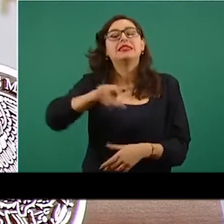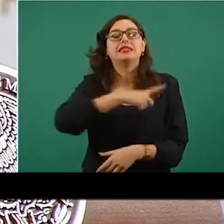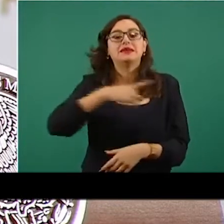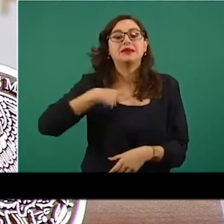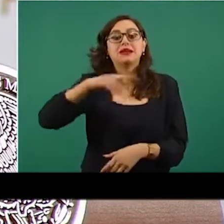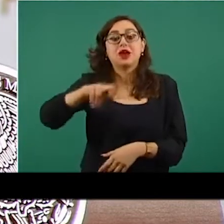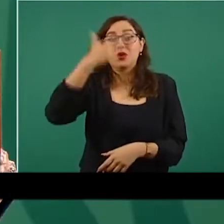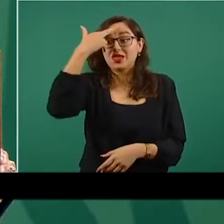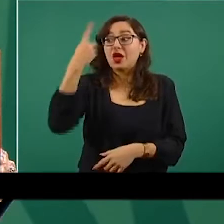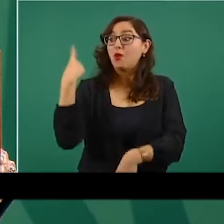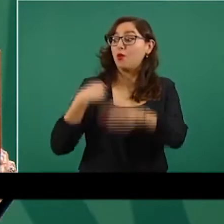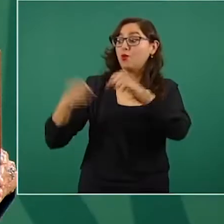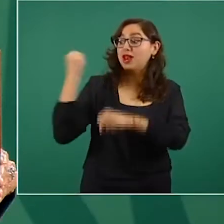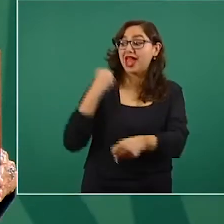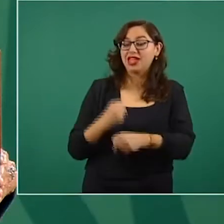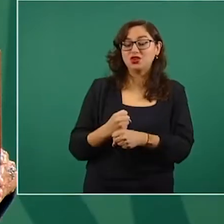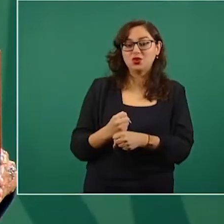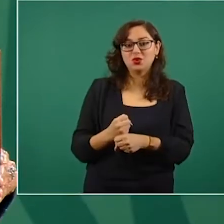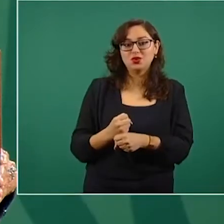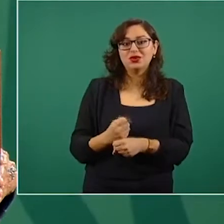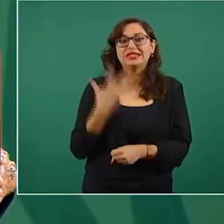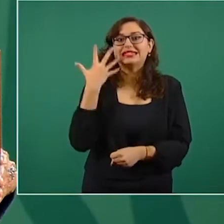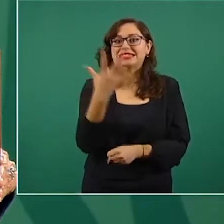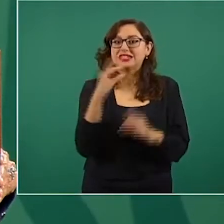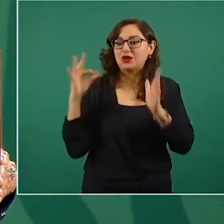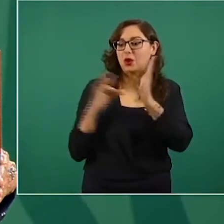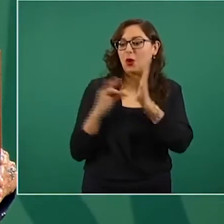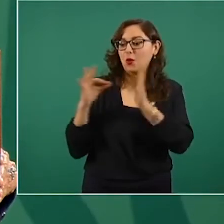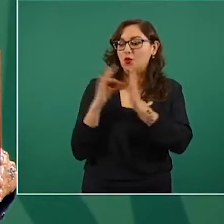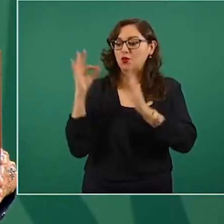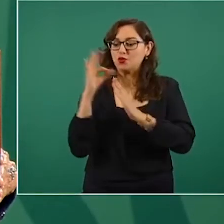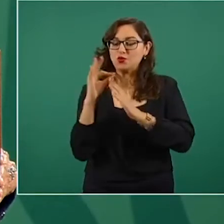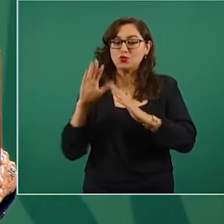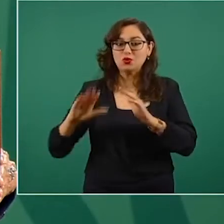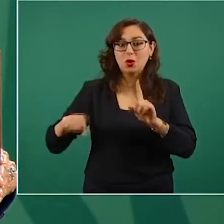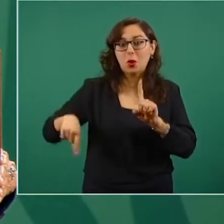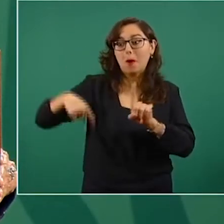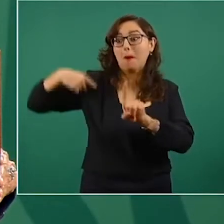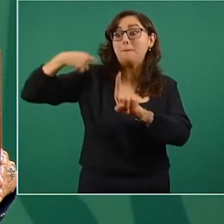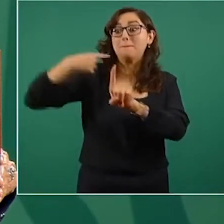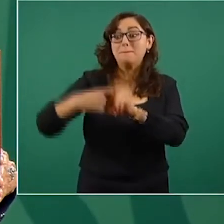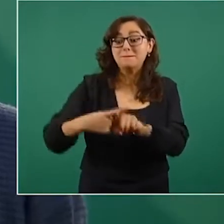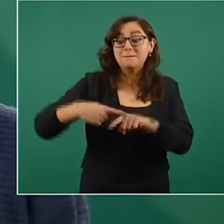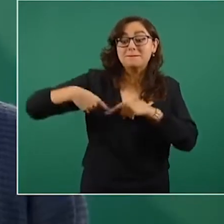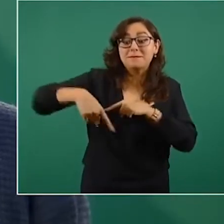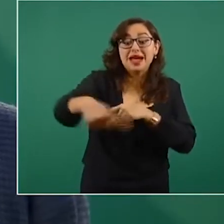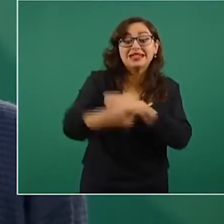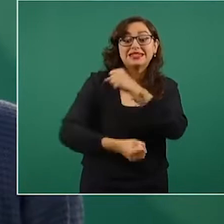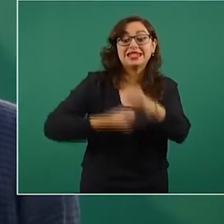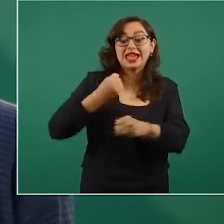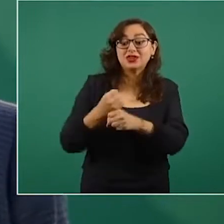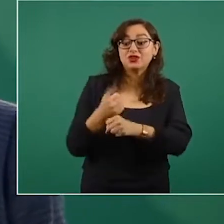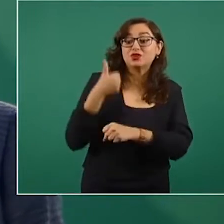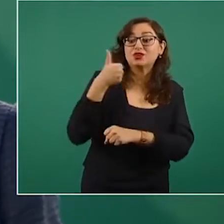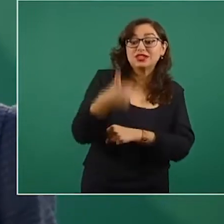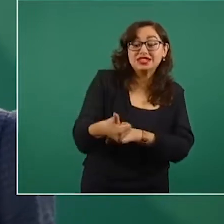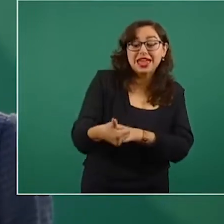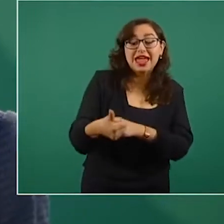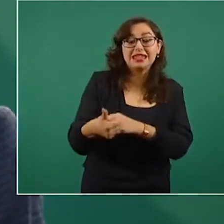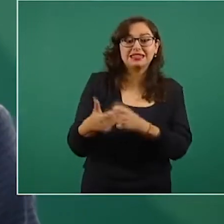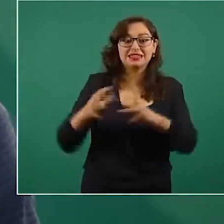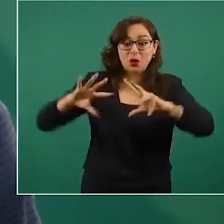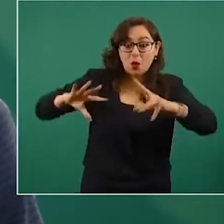lugares, entonces son cinco lugares más estos seis. Entonces vamos a ir escalando poco a poco, yo